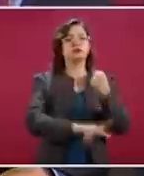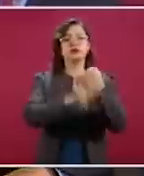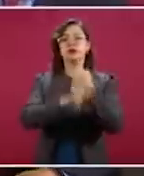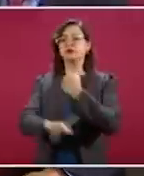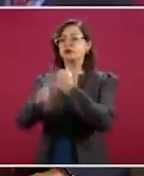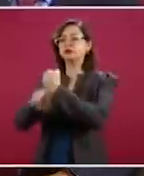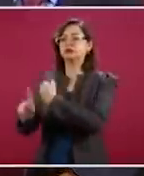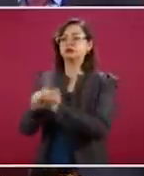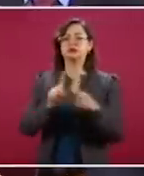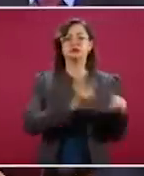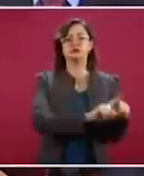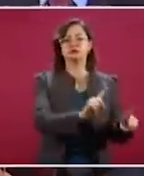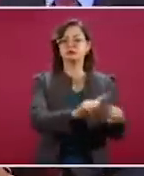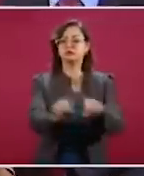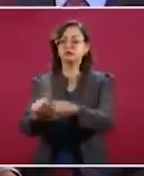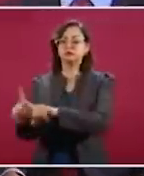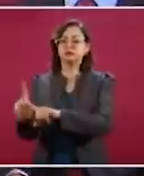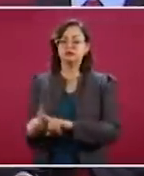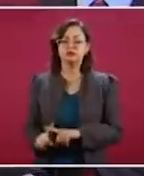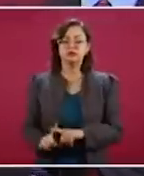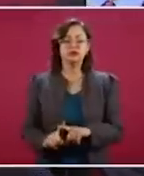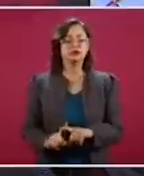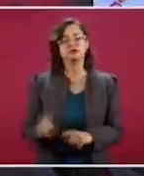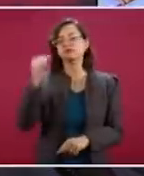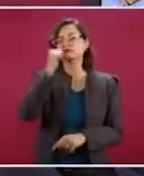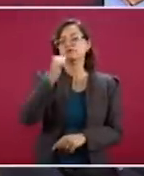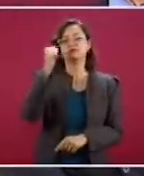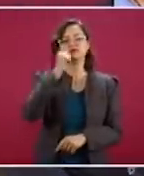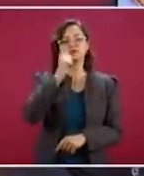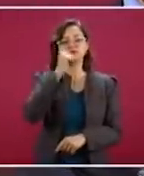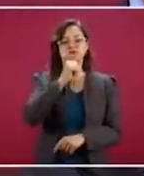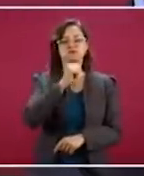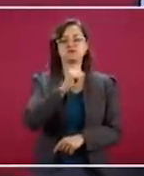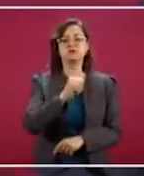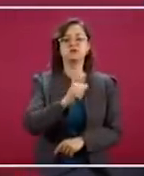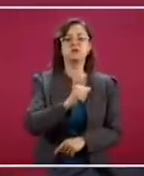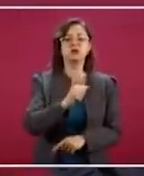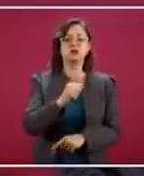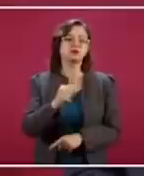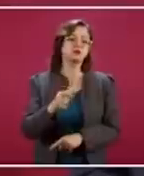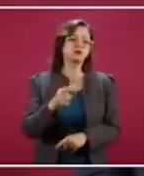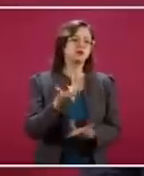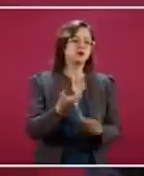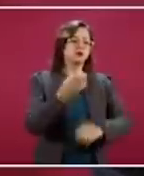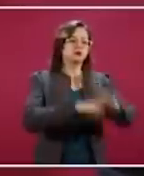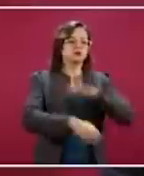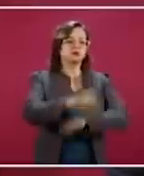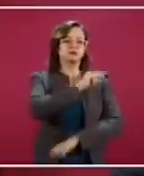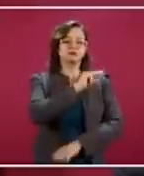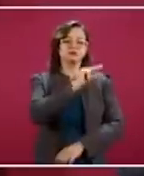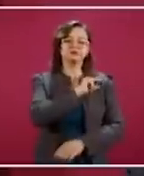es mayoritaria la inversión privada,